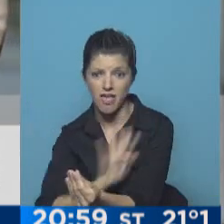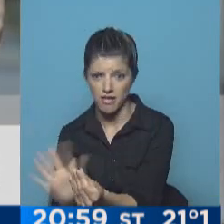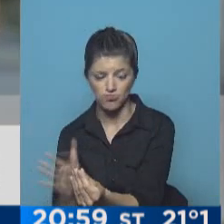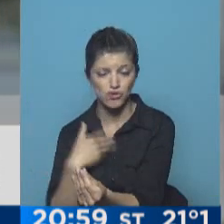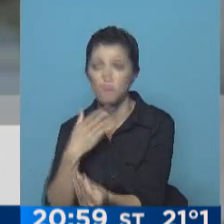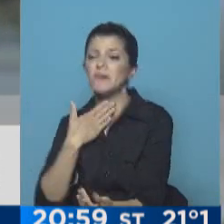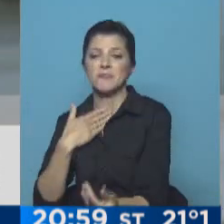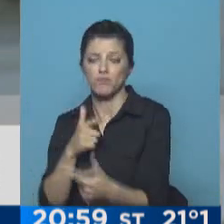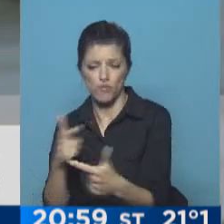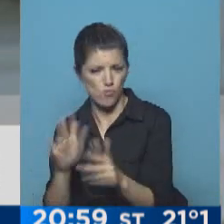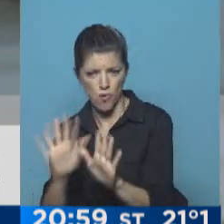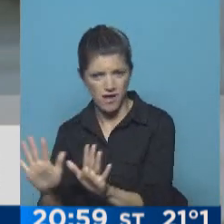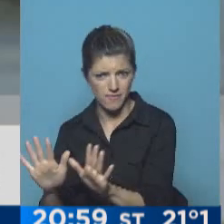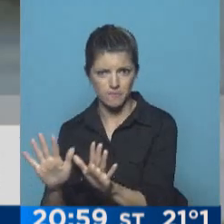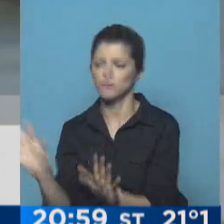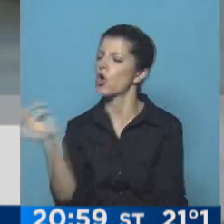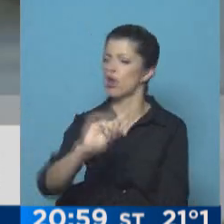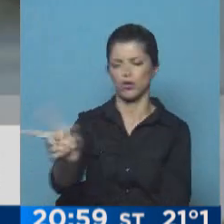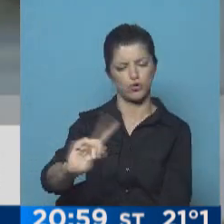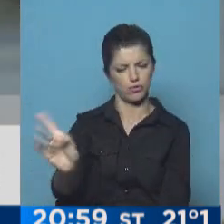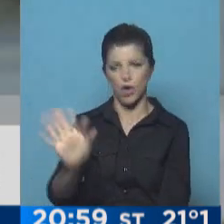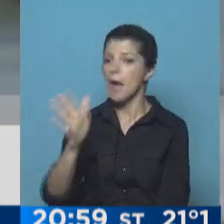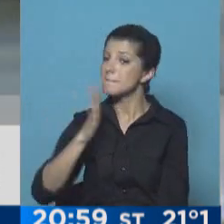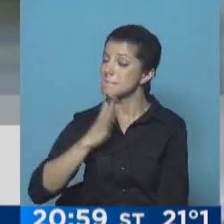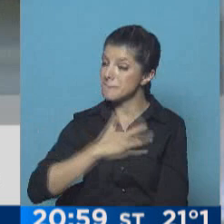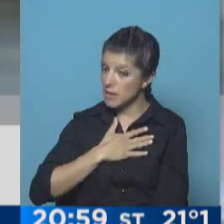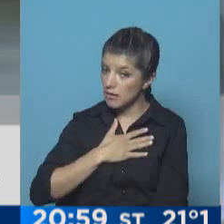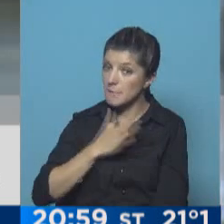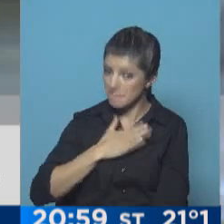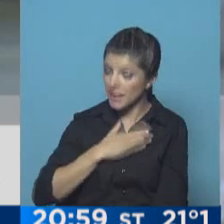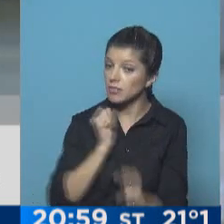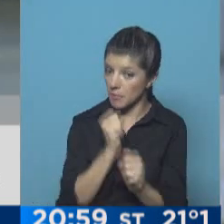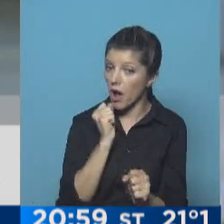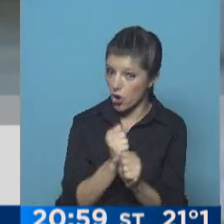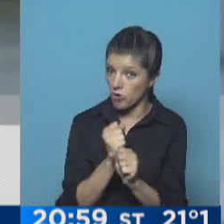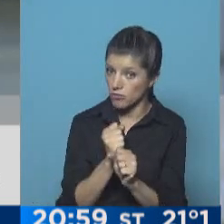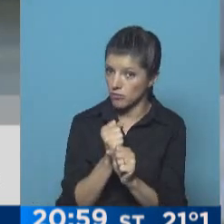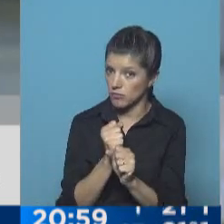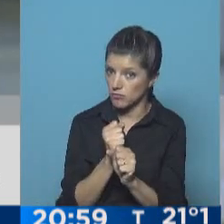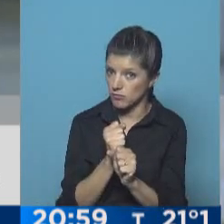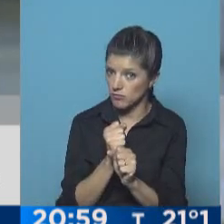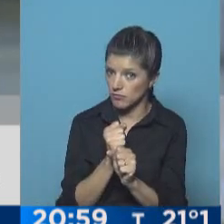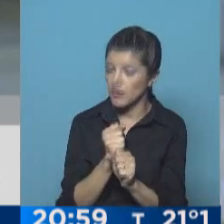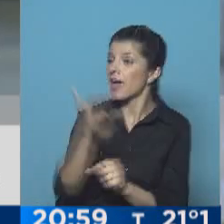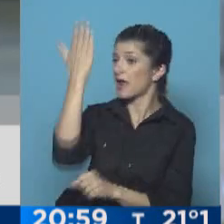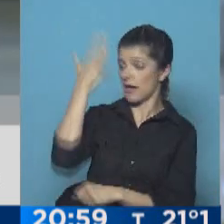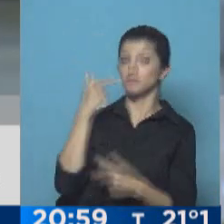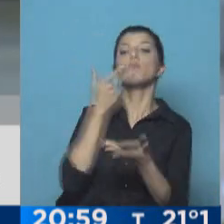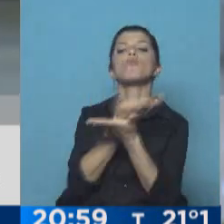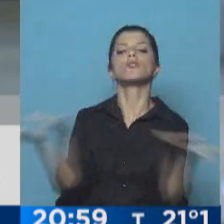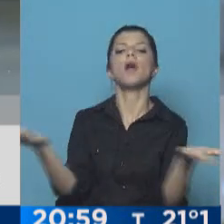nada no no no mi deber mi deber era dar el